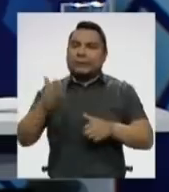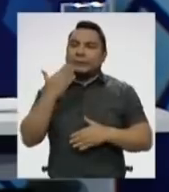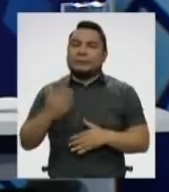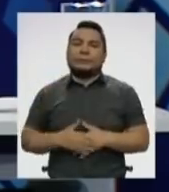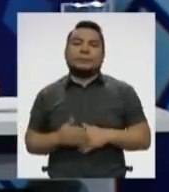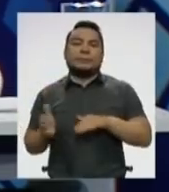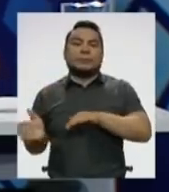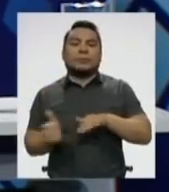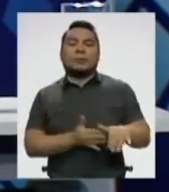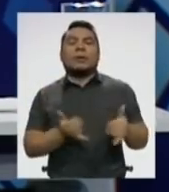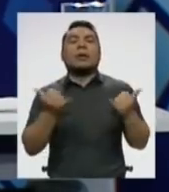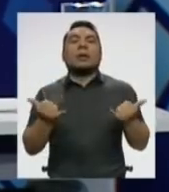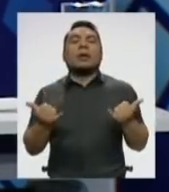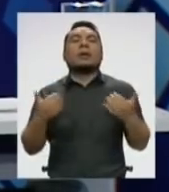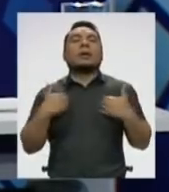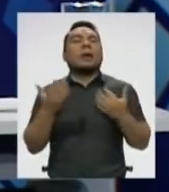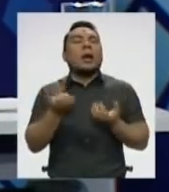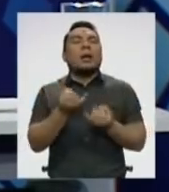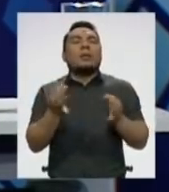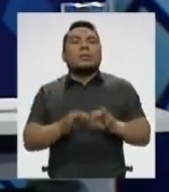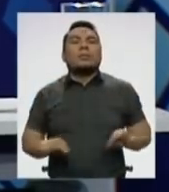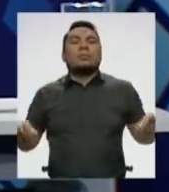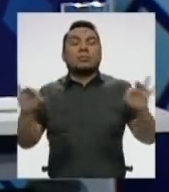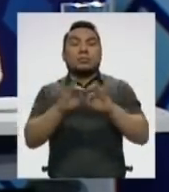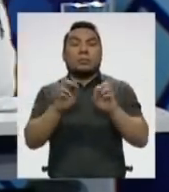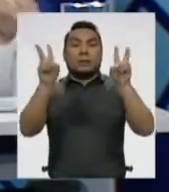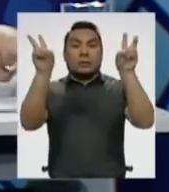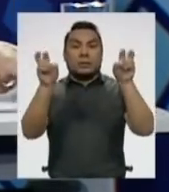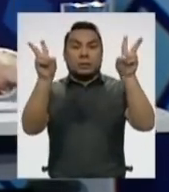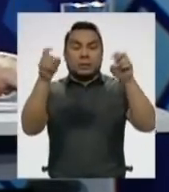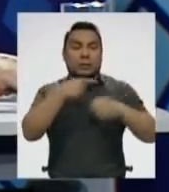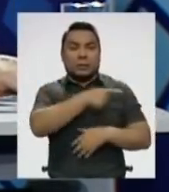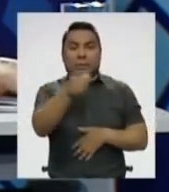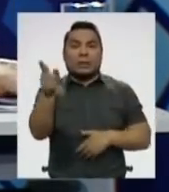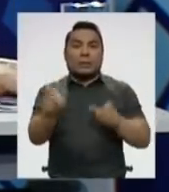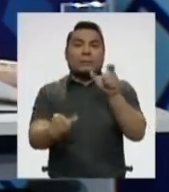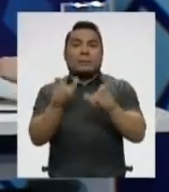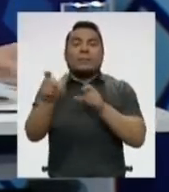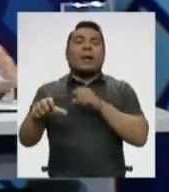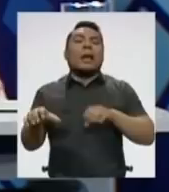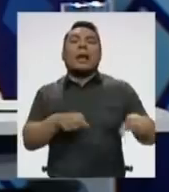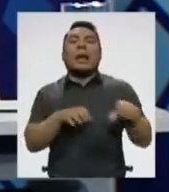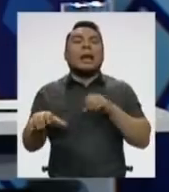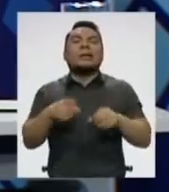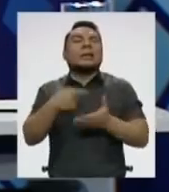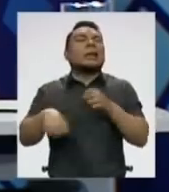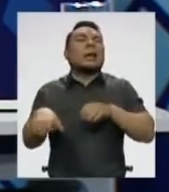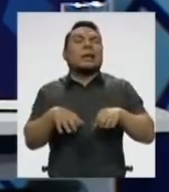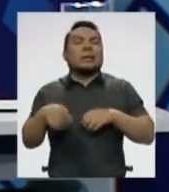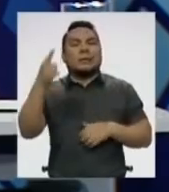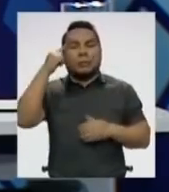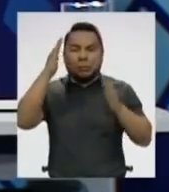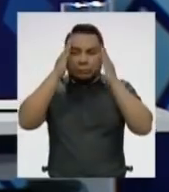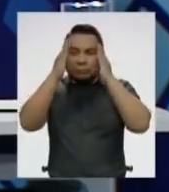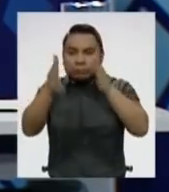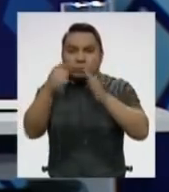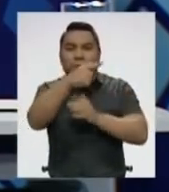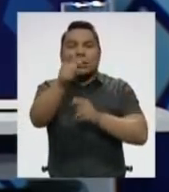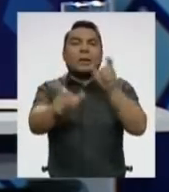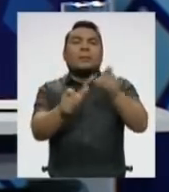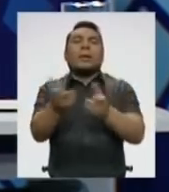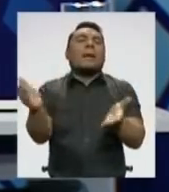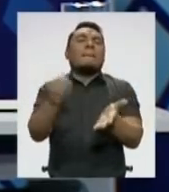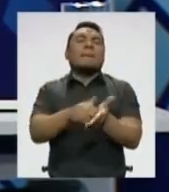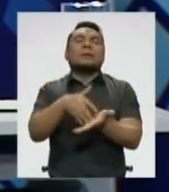Vamos a tener, Mónica, ahora algo muy importante, un bloque donde los candidatos se van a referir a acciones concretas para atender a las poblaciones